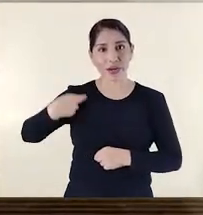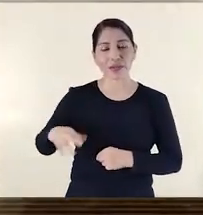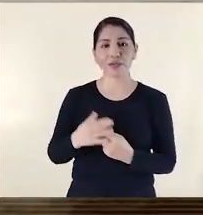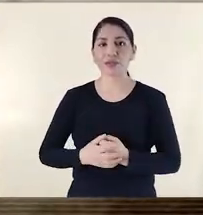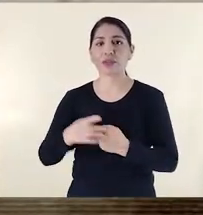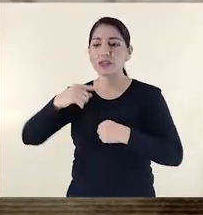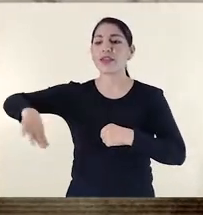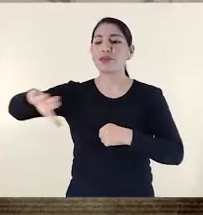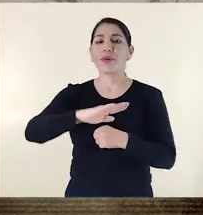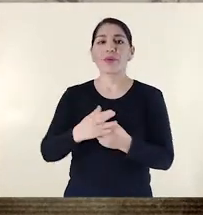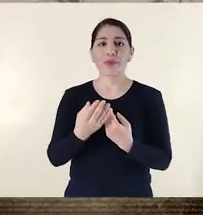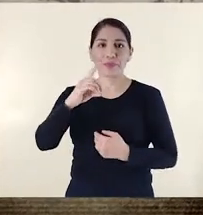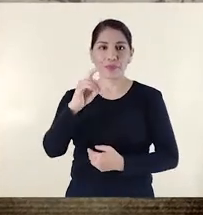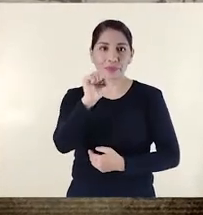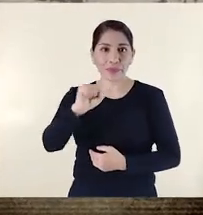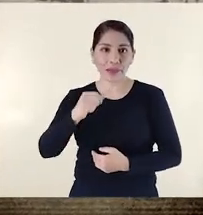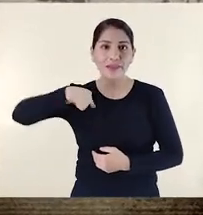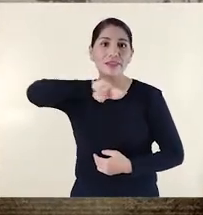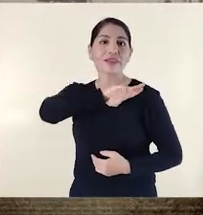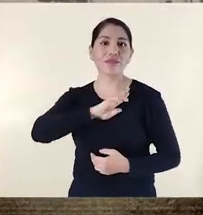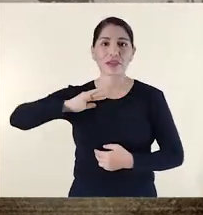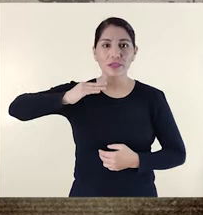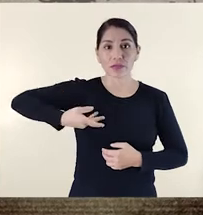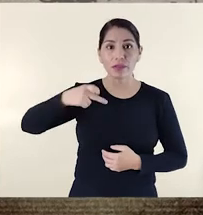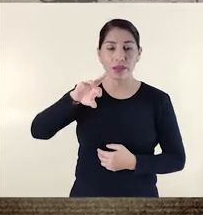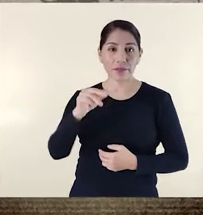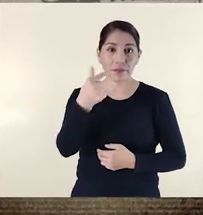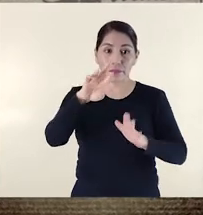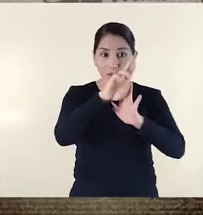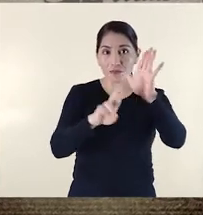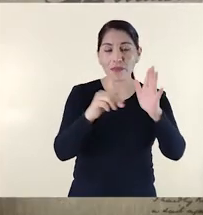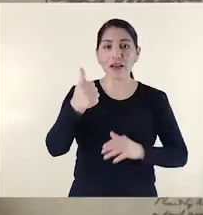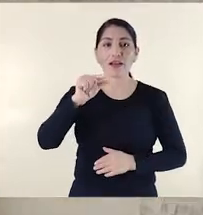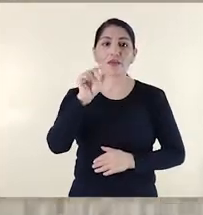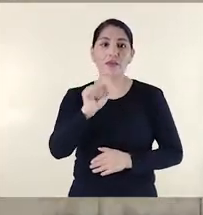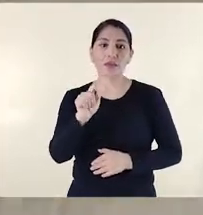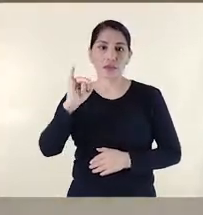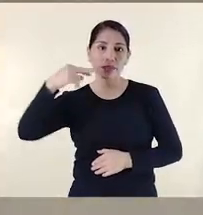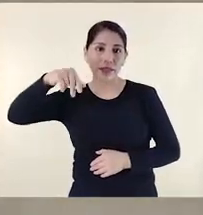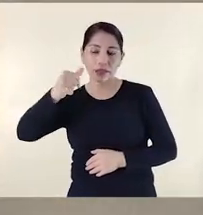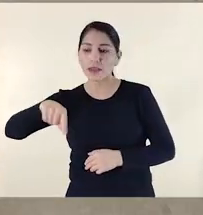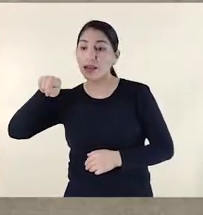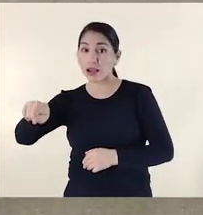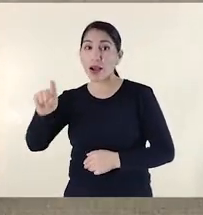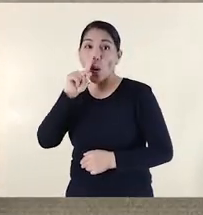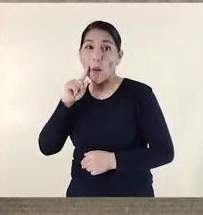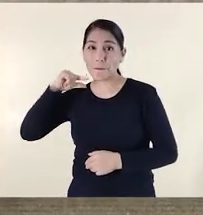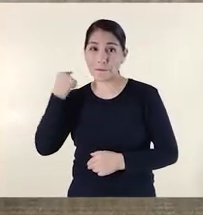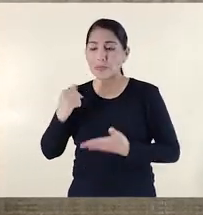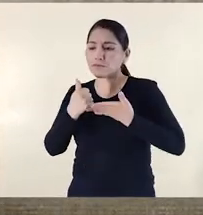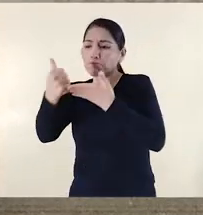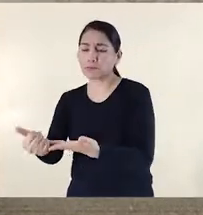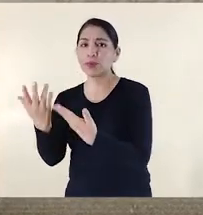forman una propia orden de recoletas ermitañas descalzas de Nuestra Señora del Prado bajo la regla agustiniana. Ayudadas por